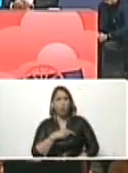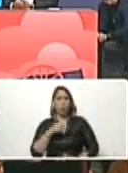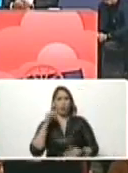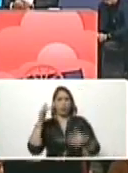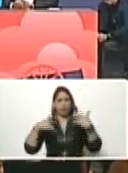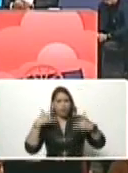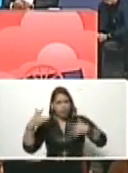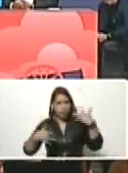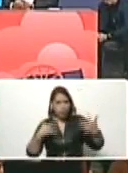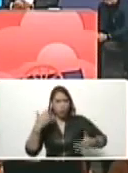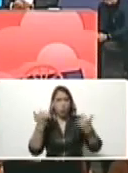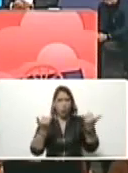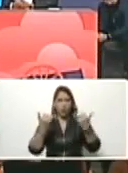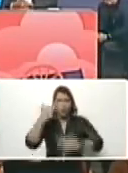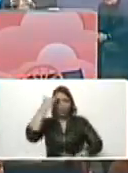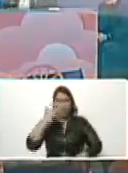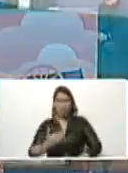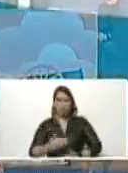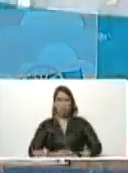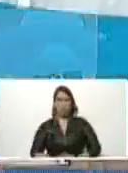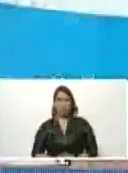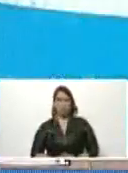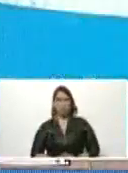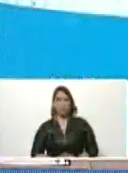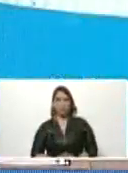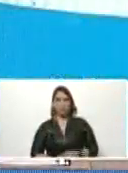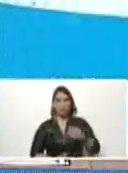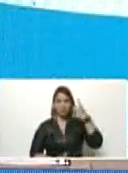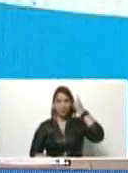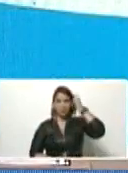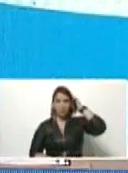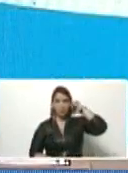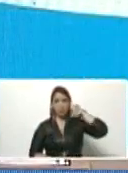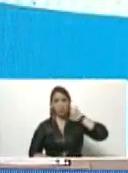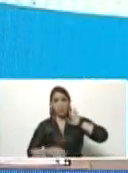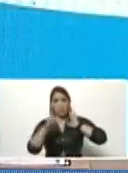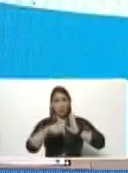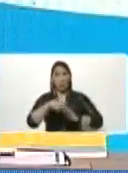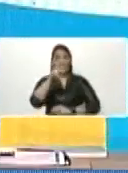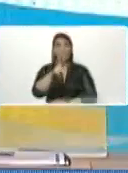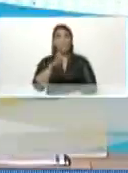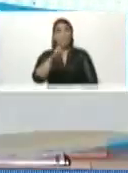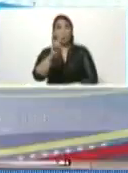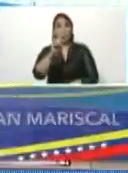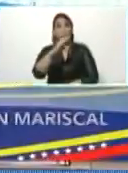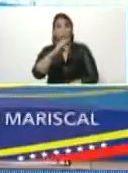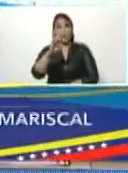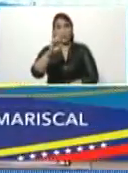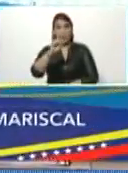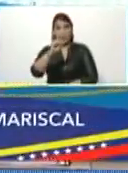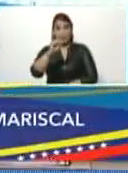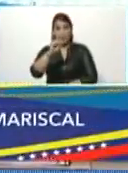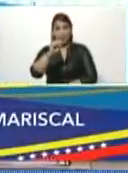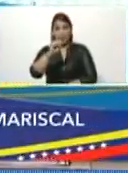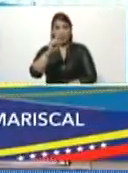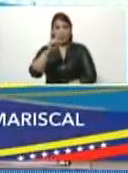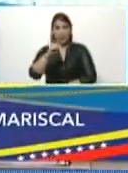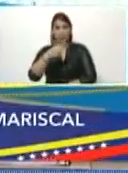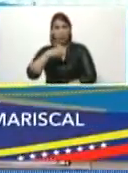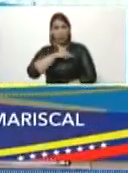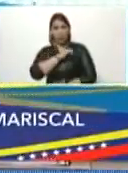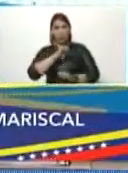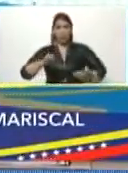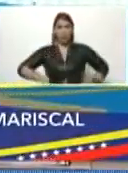acto militar en la explanada de los próceres y nuestra Fuerza Armada